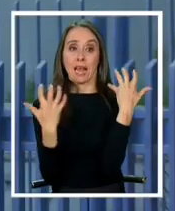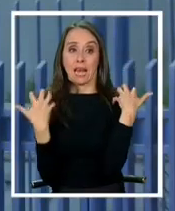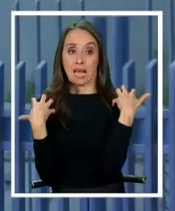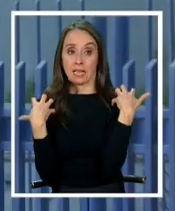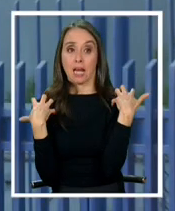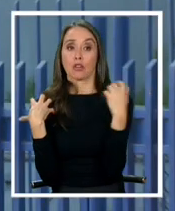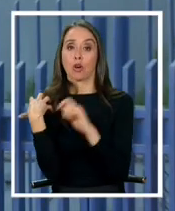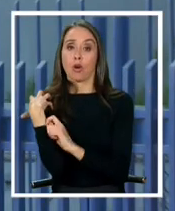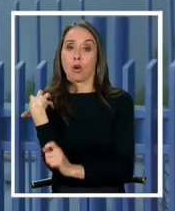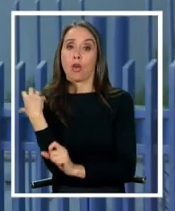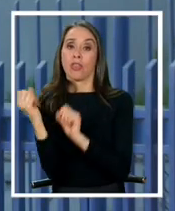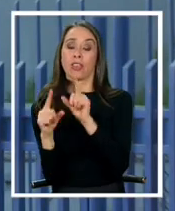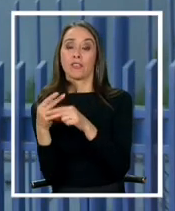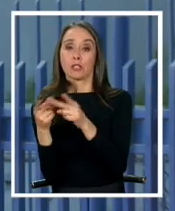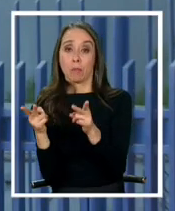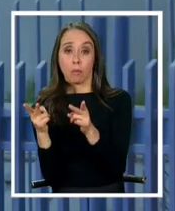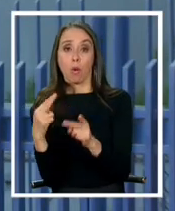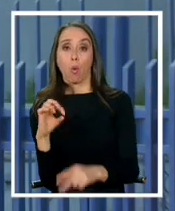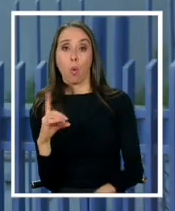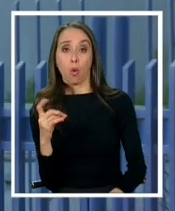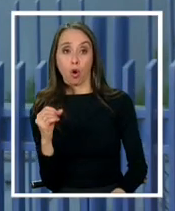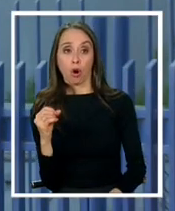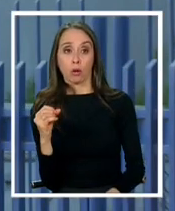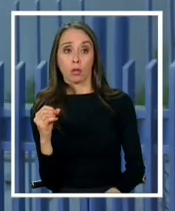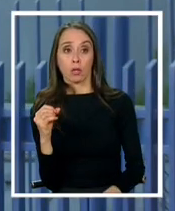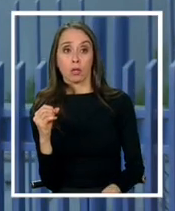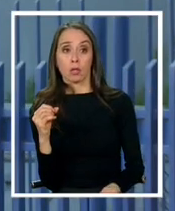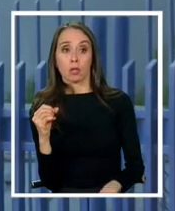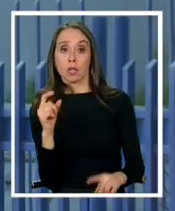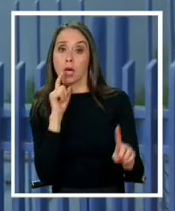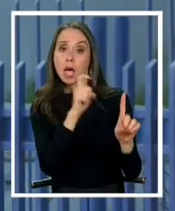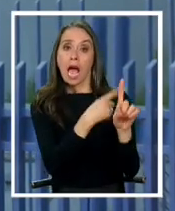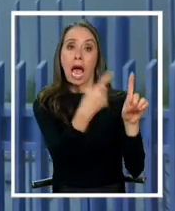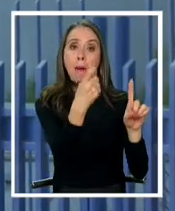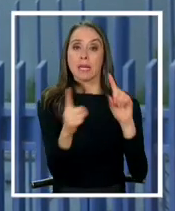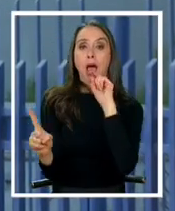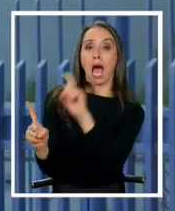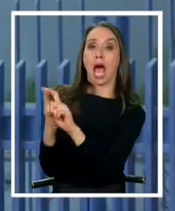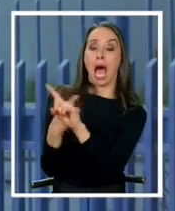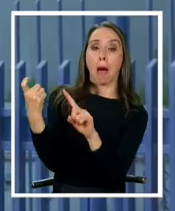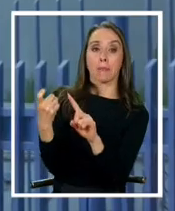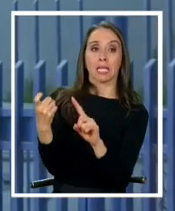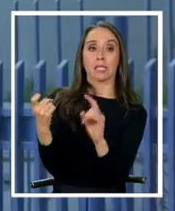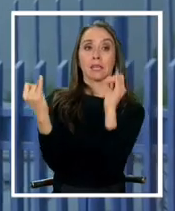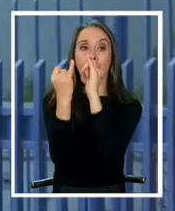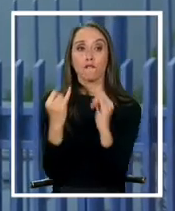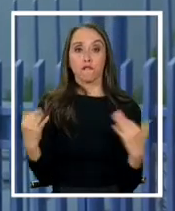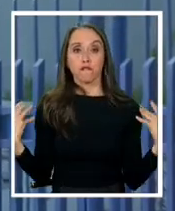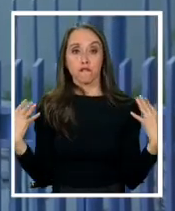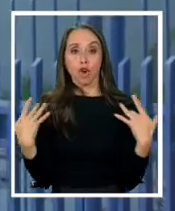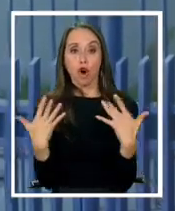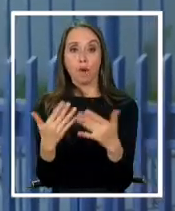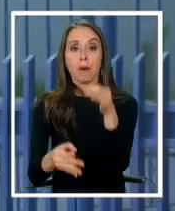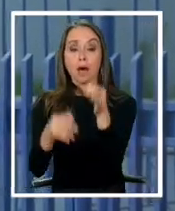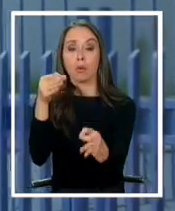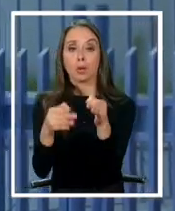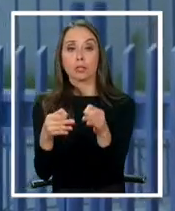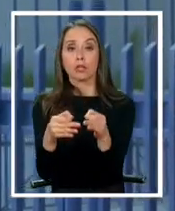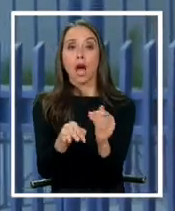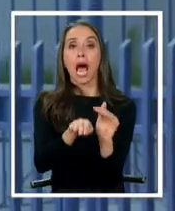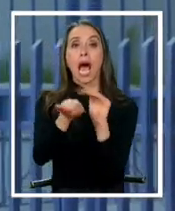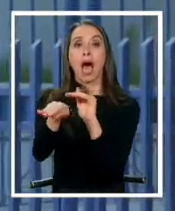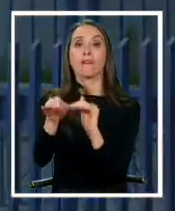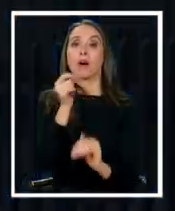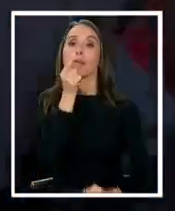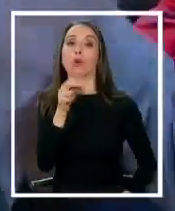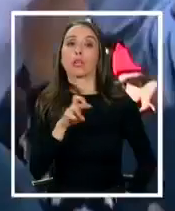causa como el defensor público de Hugo Pastén han recibido severas amenazas por considerar que la forma en que se ha llevado el proceso favorece